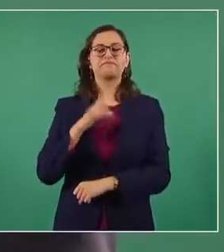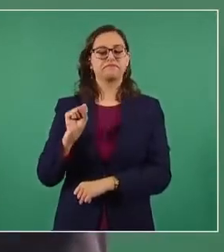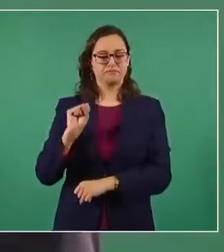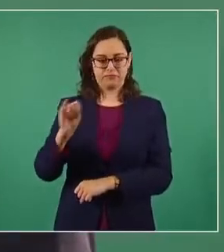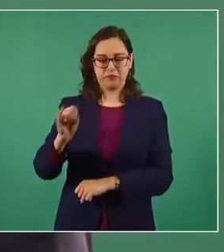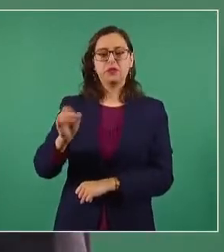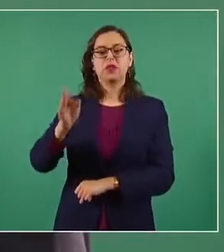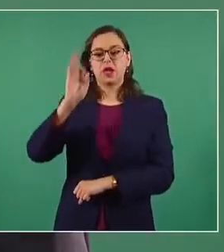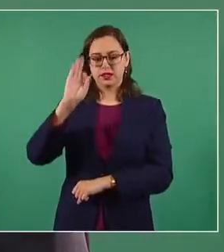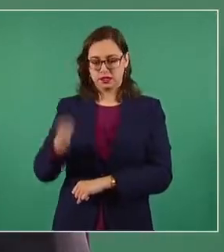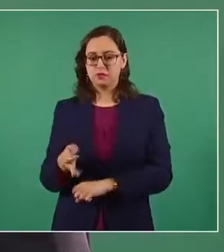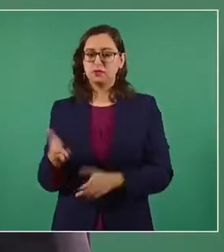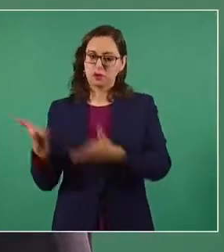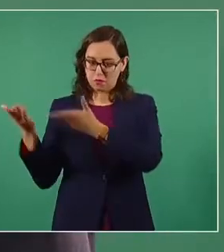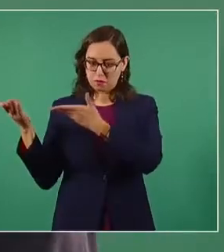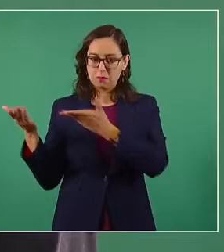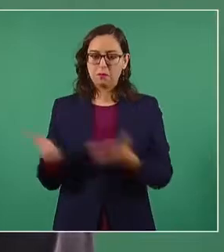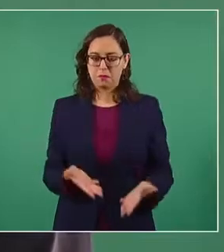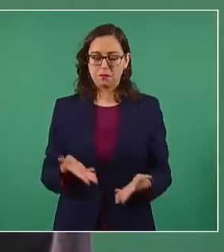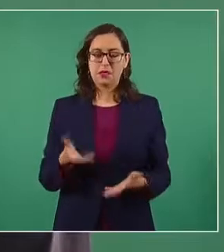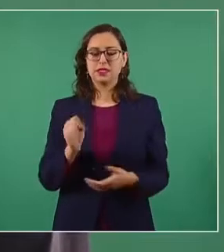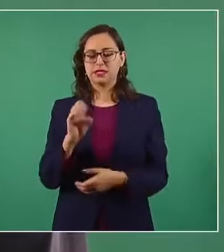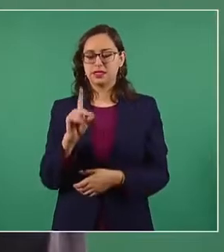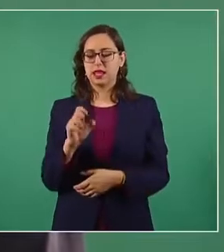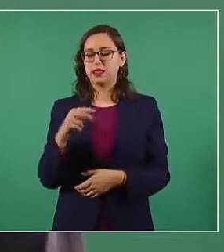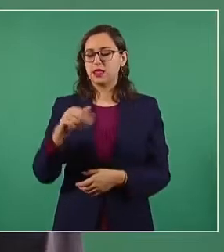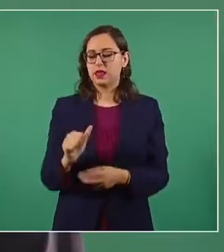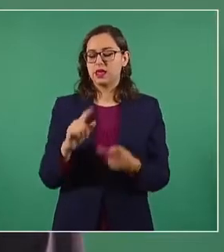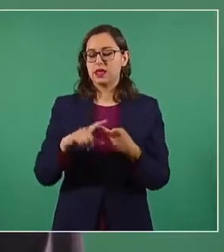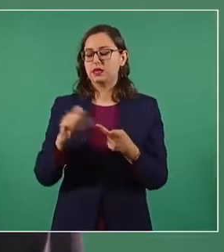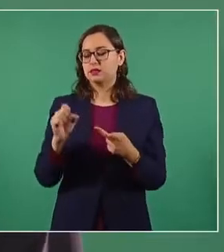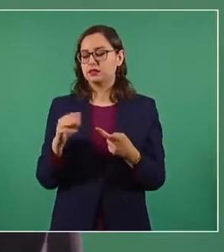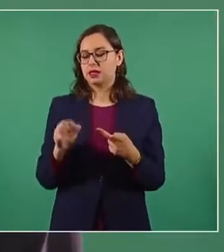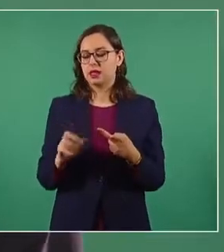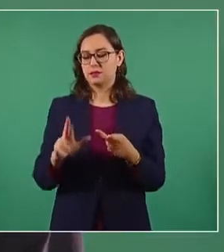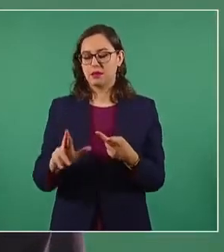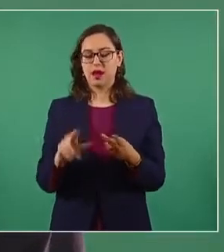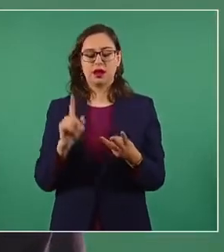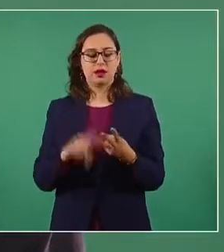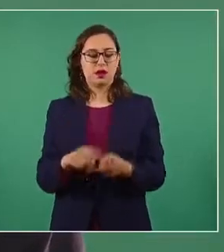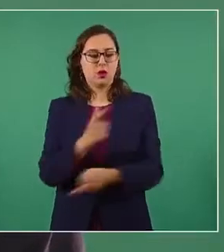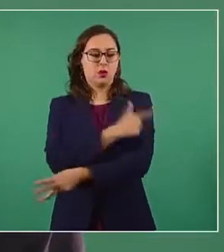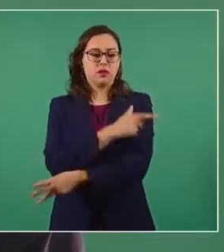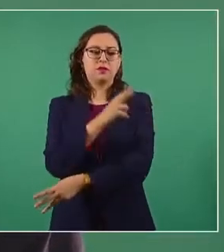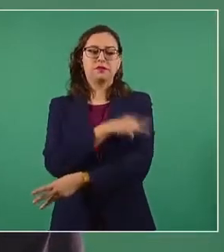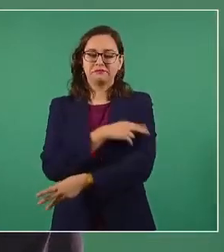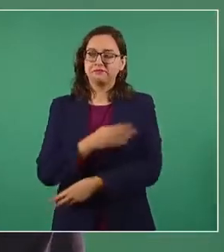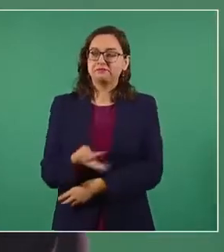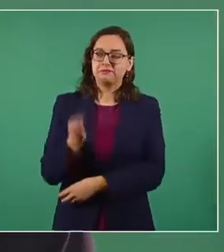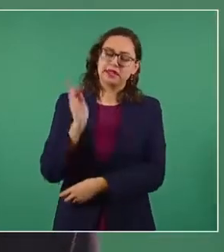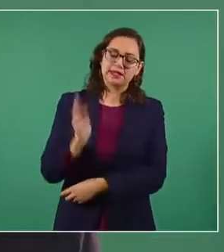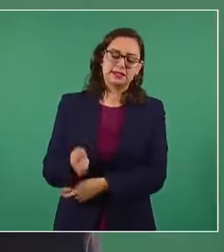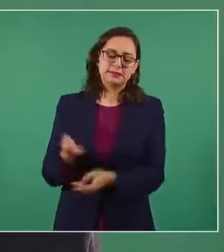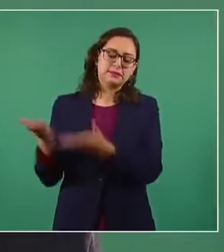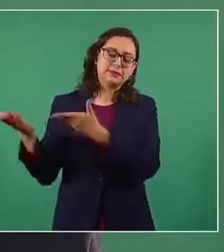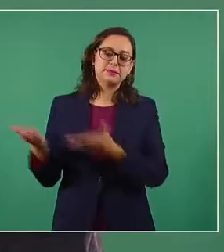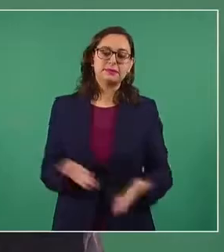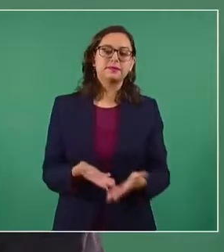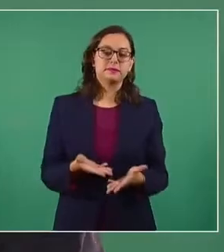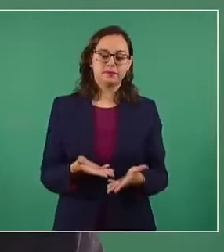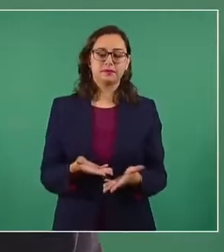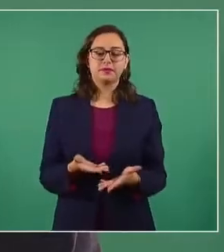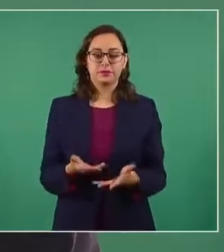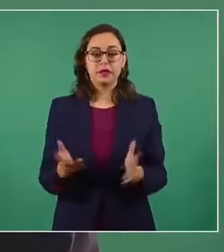participe la Secretaría de la Defensa, la Secretaría de Marina, la Guardia Nacional. Y esto va a